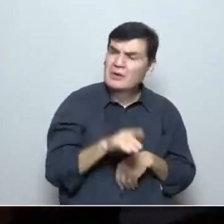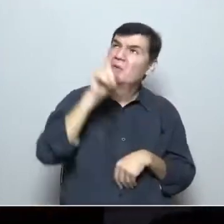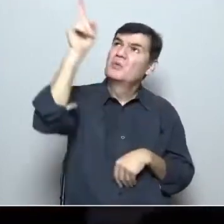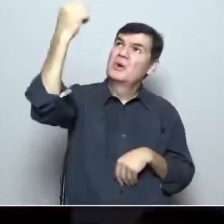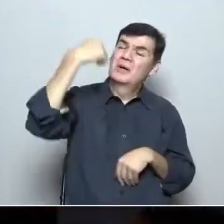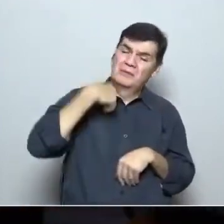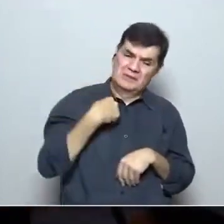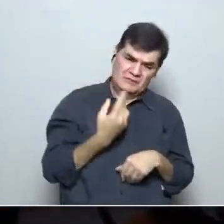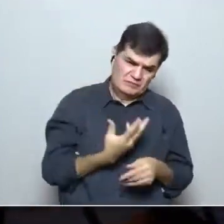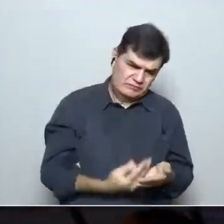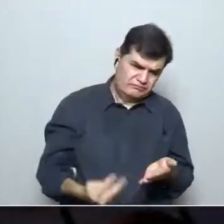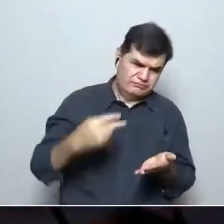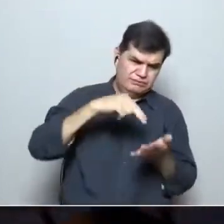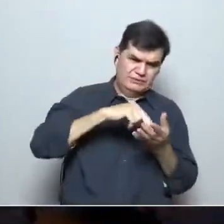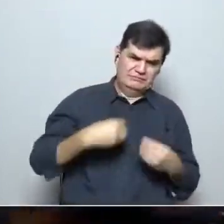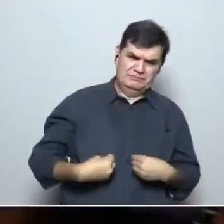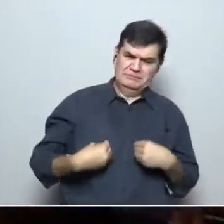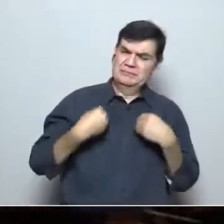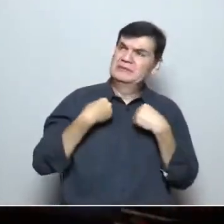Dios. Gracias.